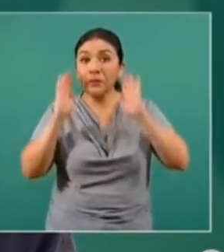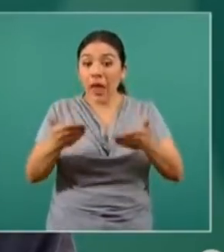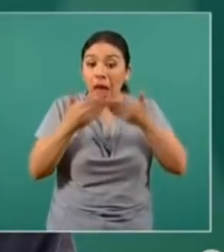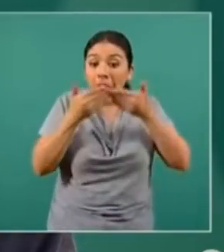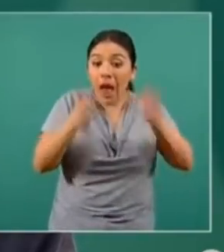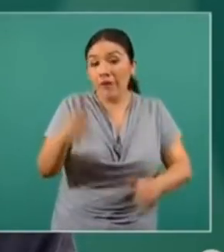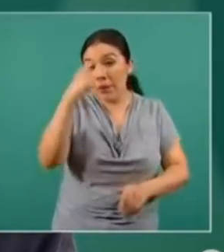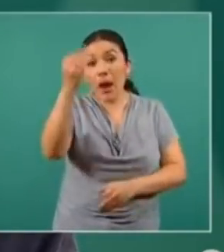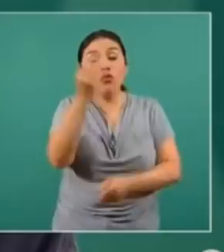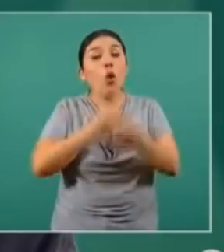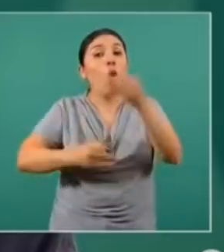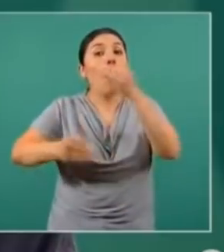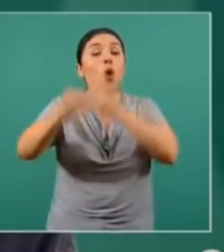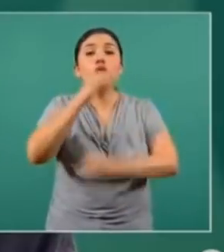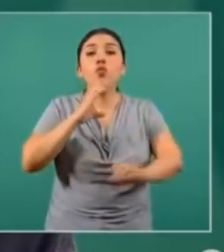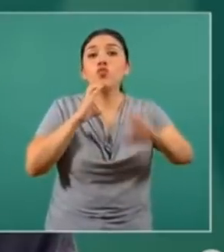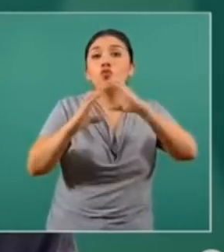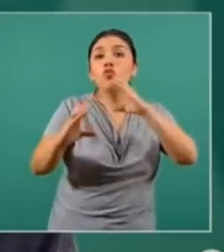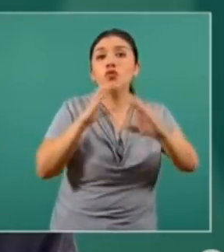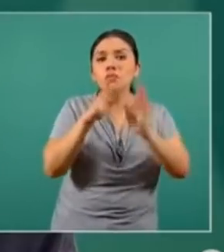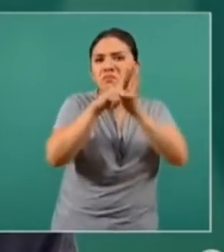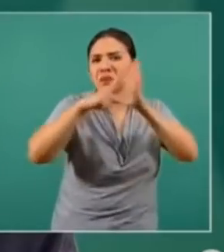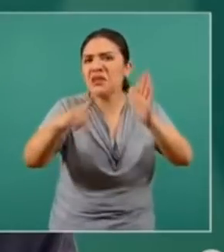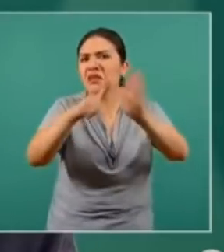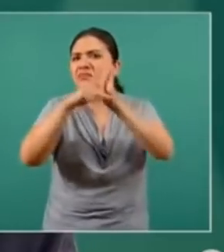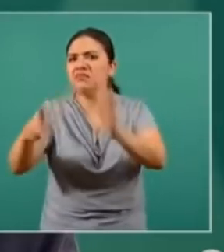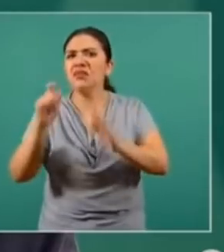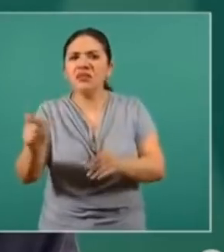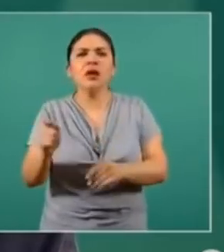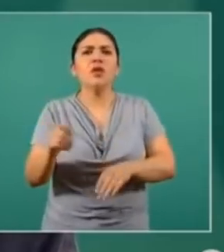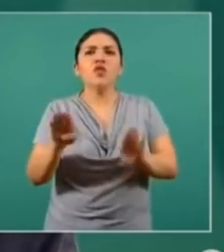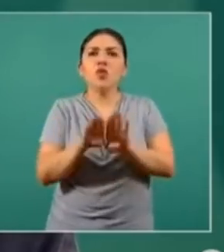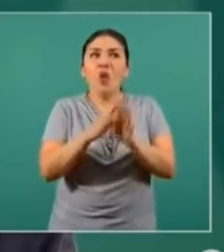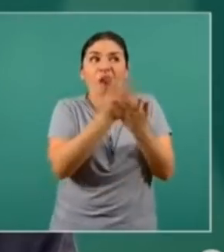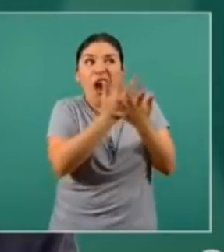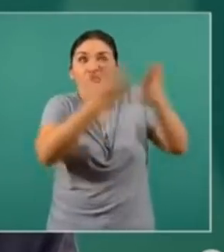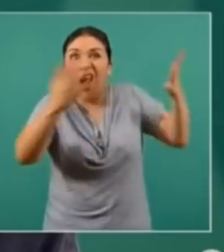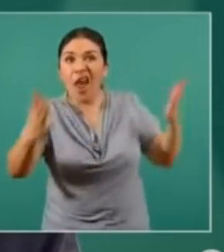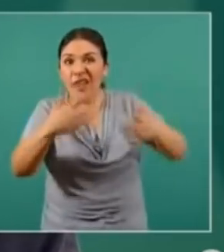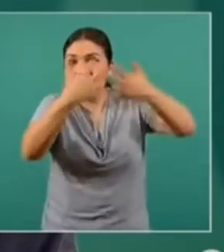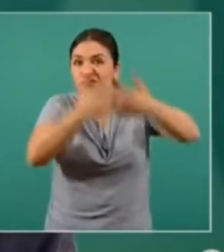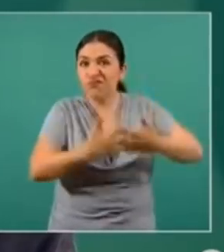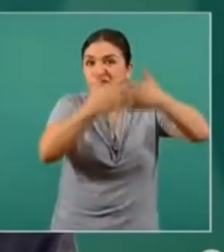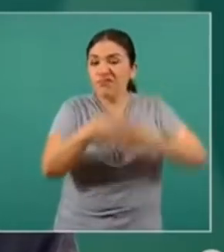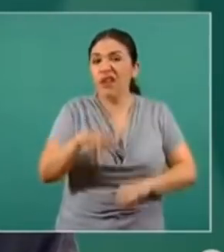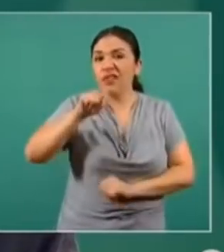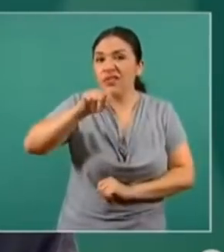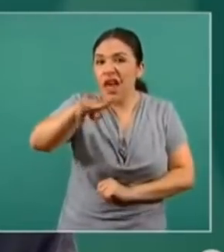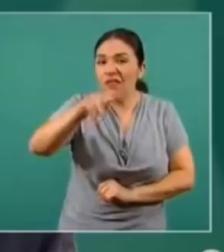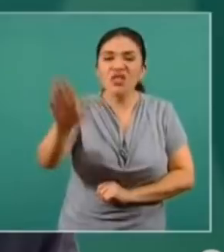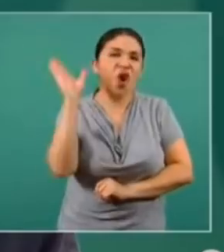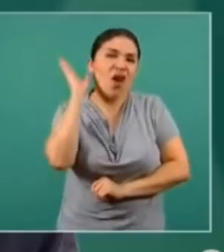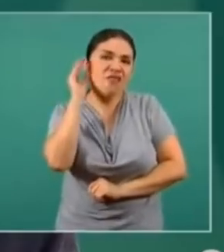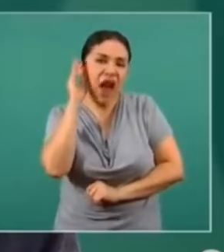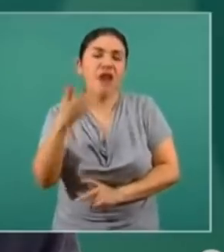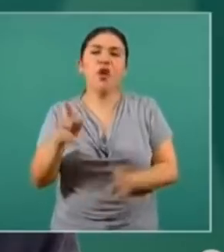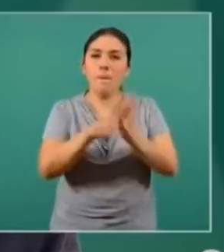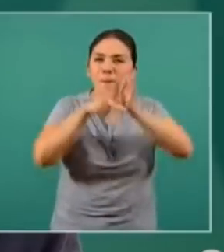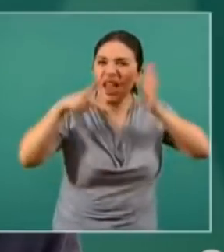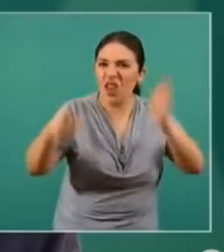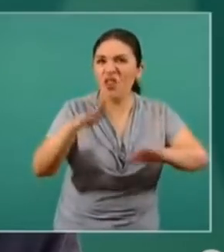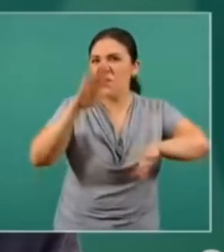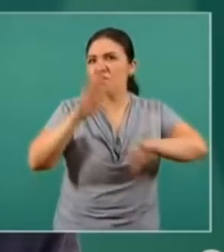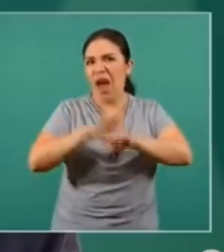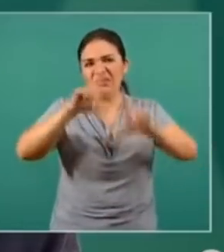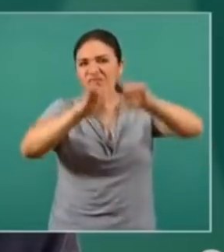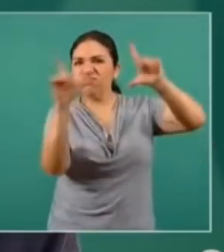a todo tipo de medios de información, desde los medios grandes, televisión, radio, prensa de